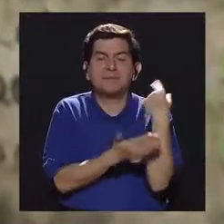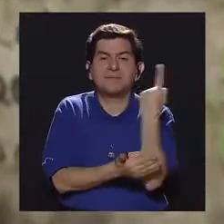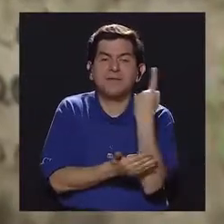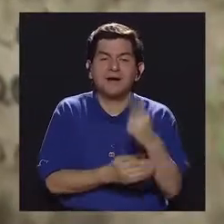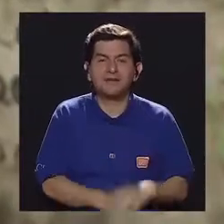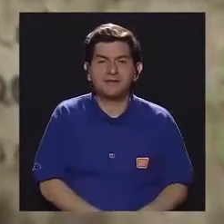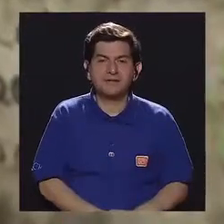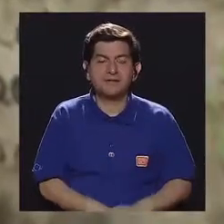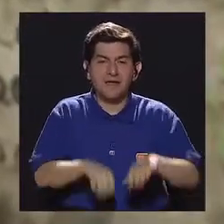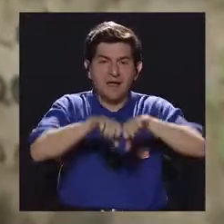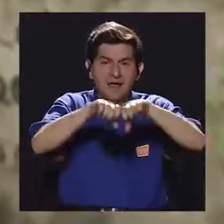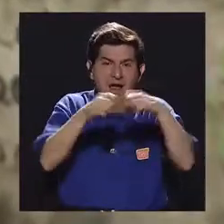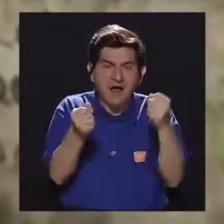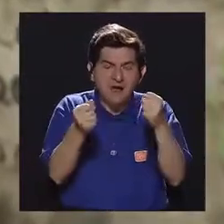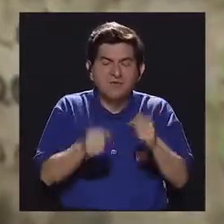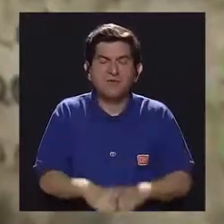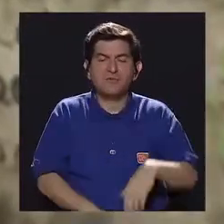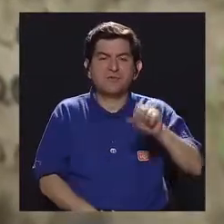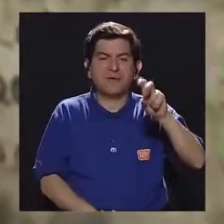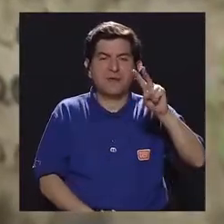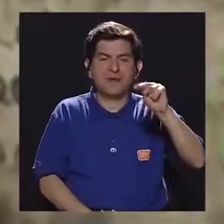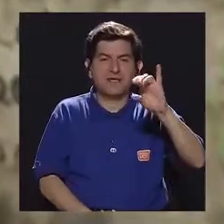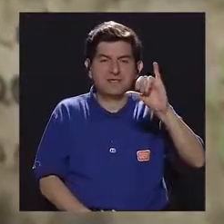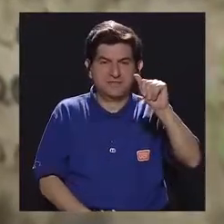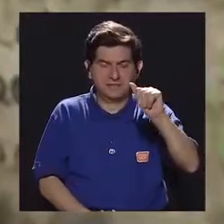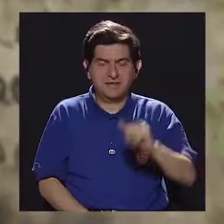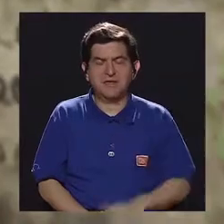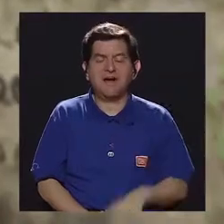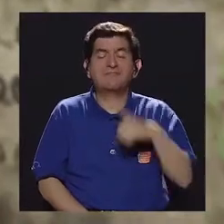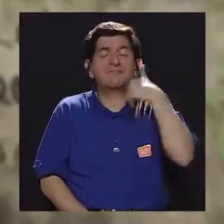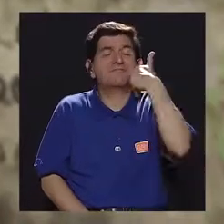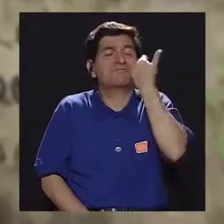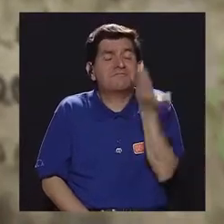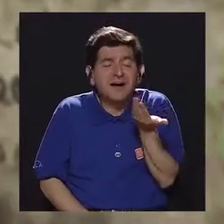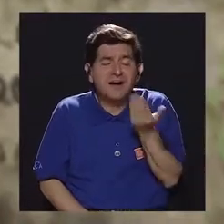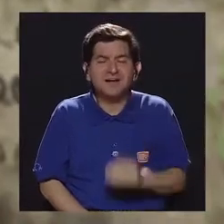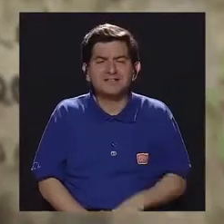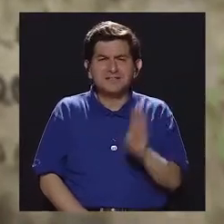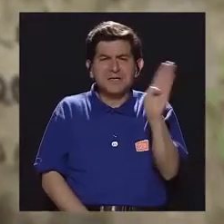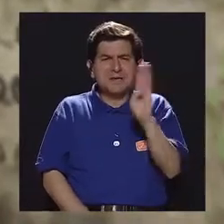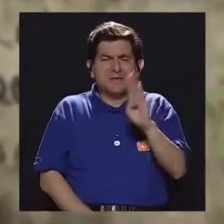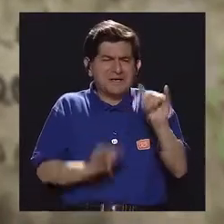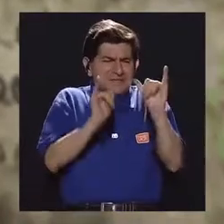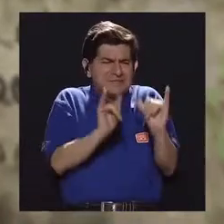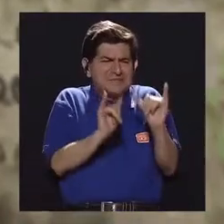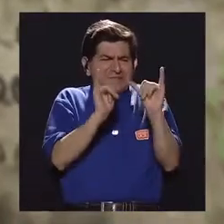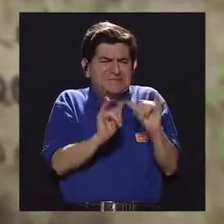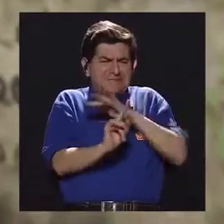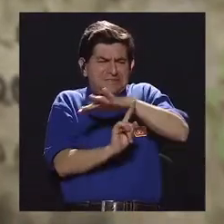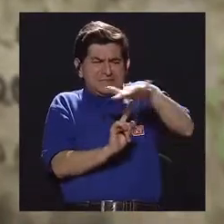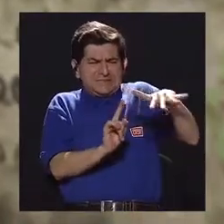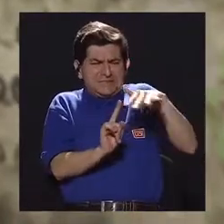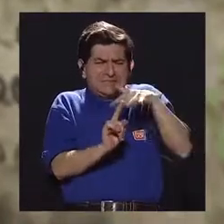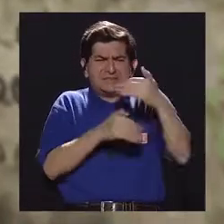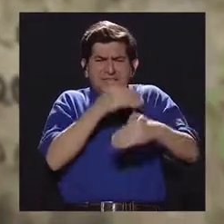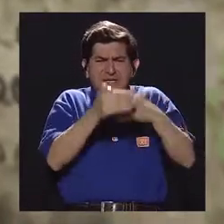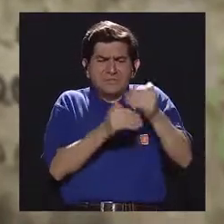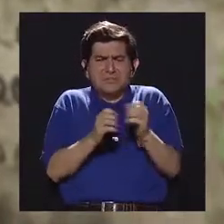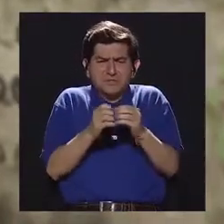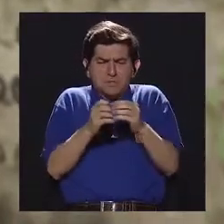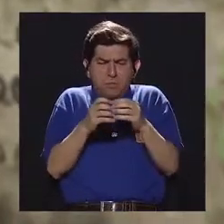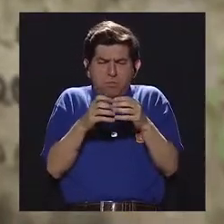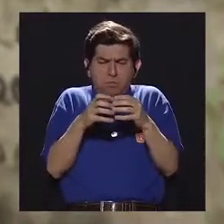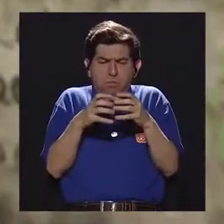parcial al romper la encía, va a ser más fácil que las bacterias se acumulen ahí alrededor y que generen